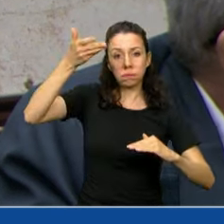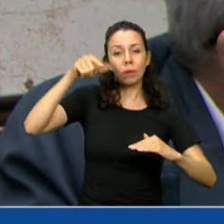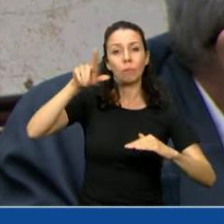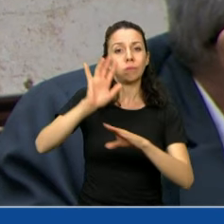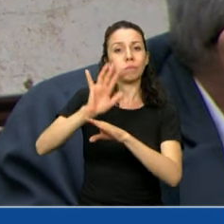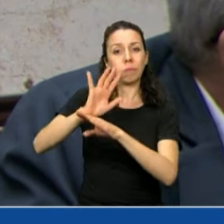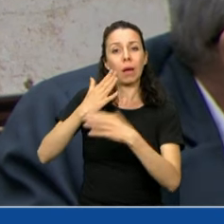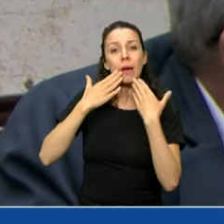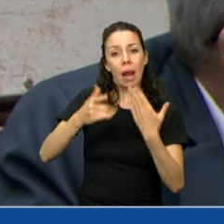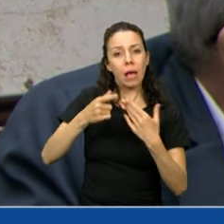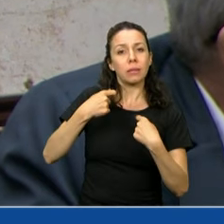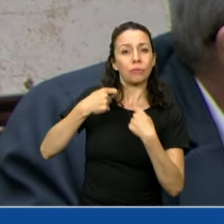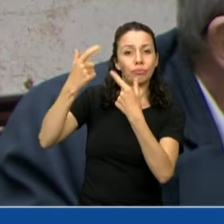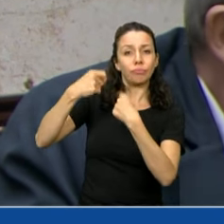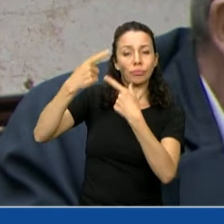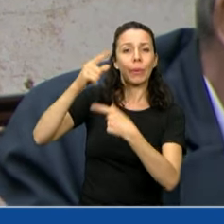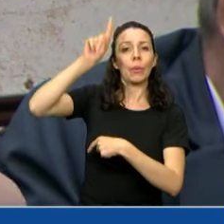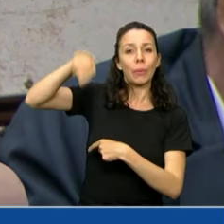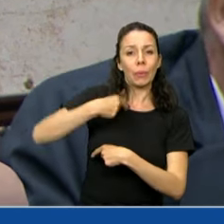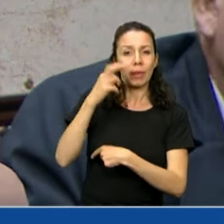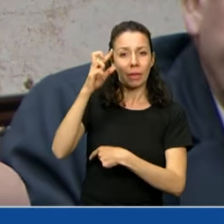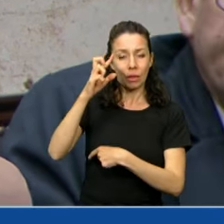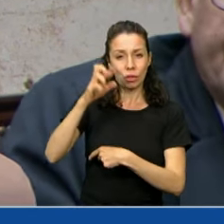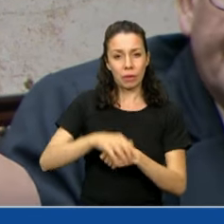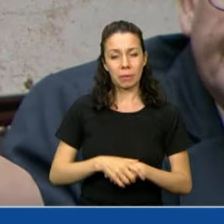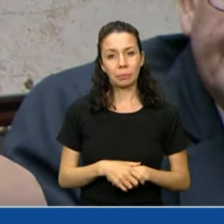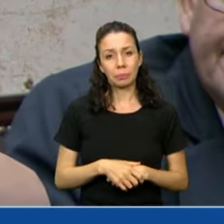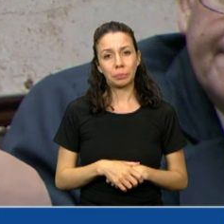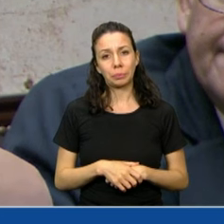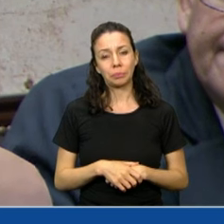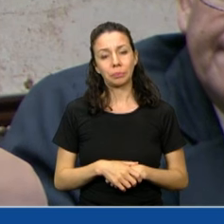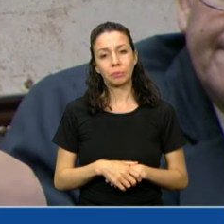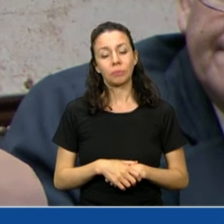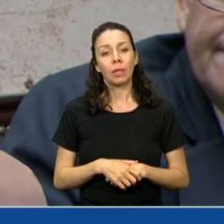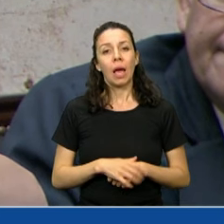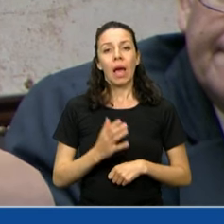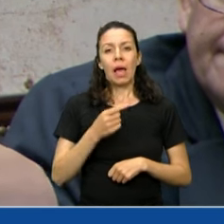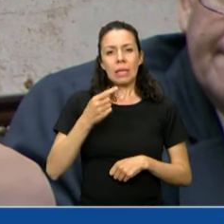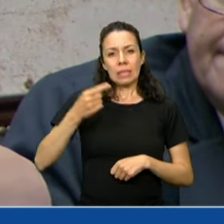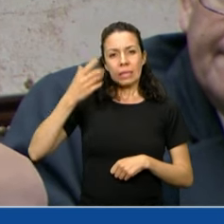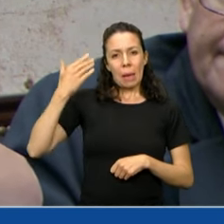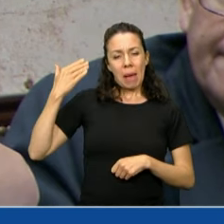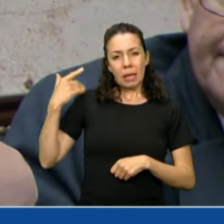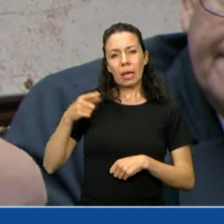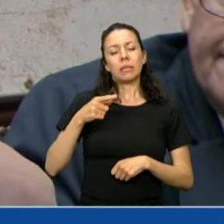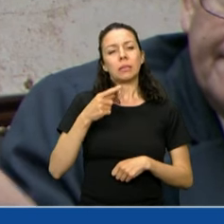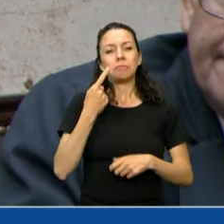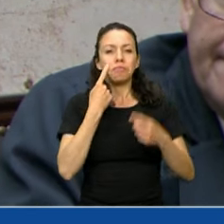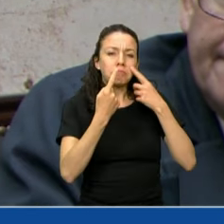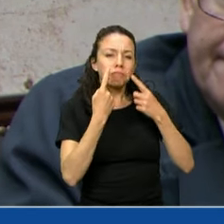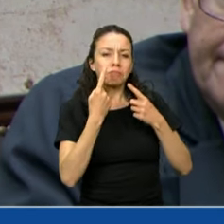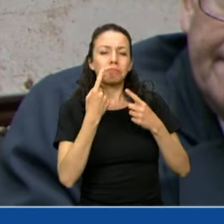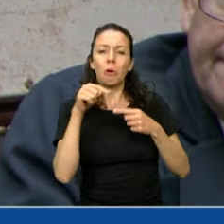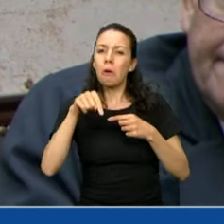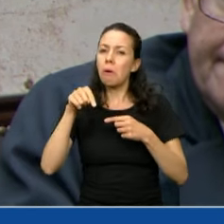supone esta ley escuchábamos también venimos escuchando hace algunas semanas y también en el plenario de ayer